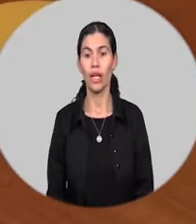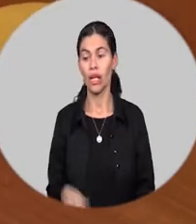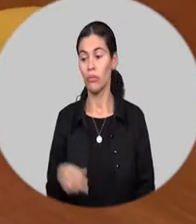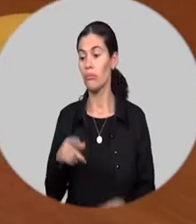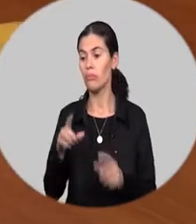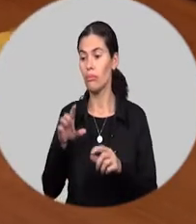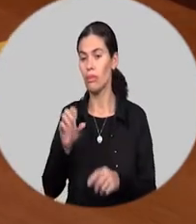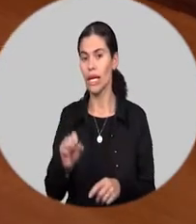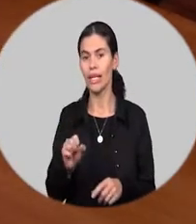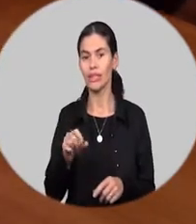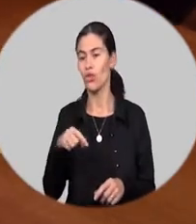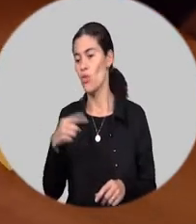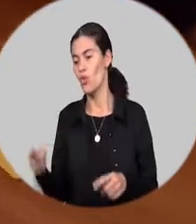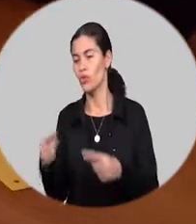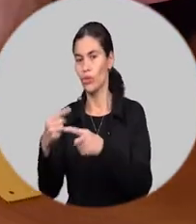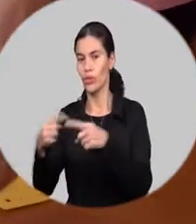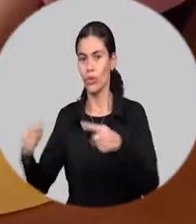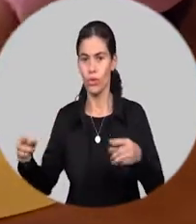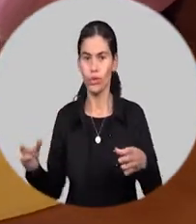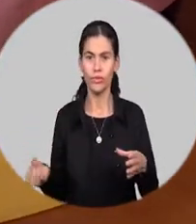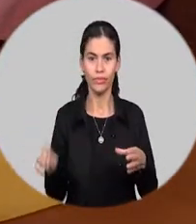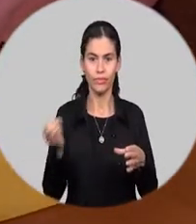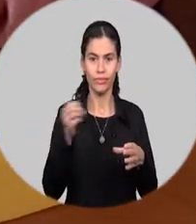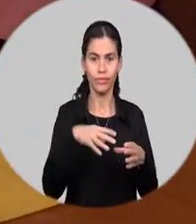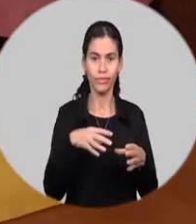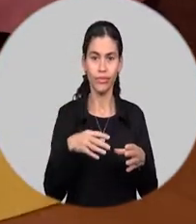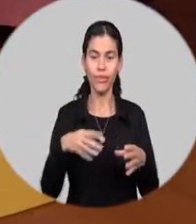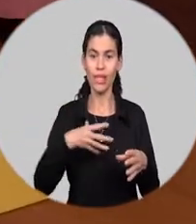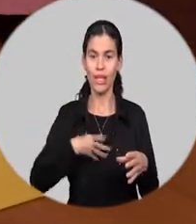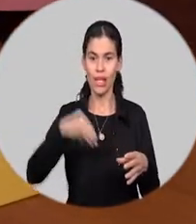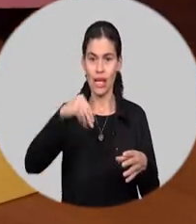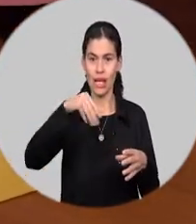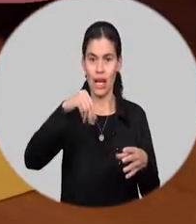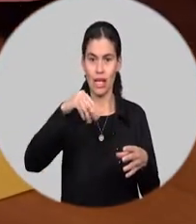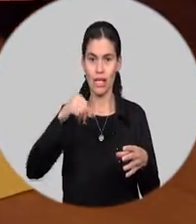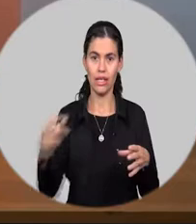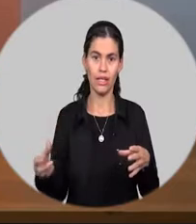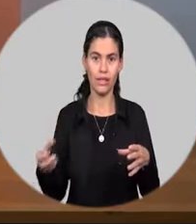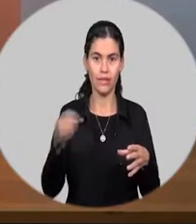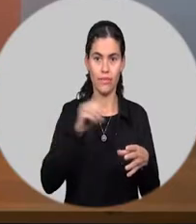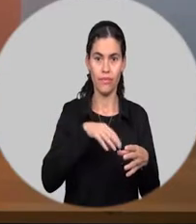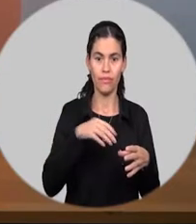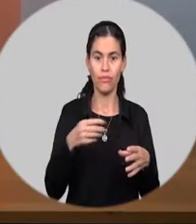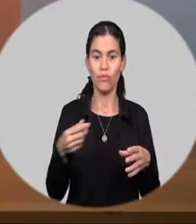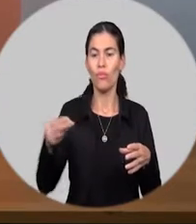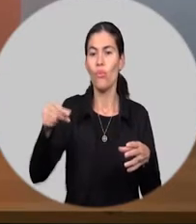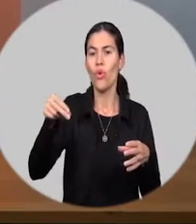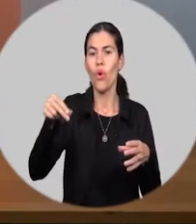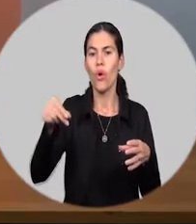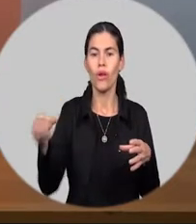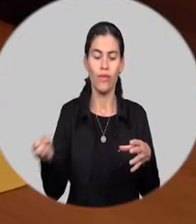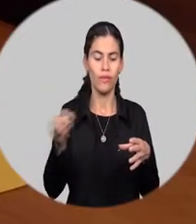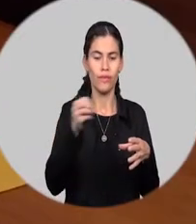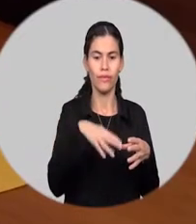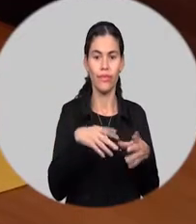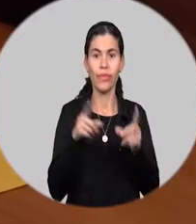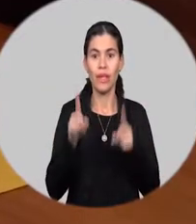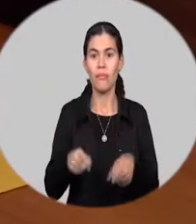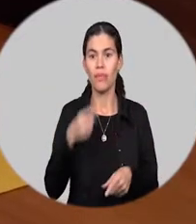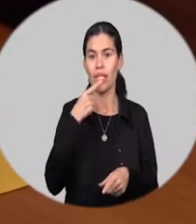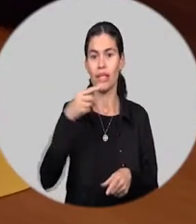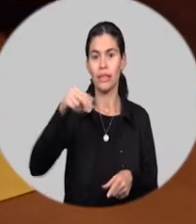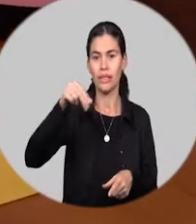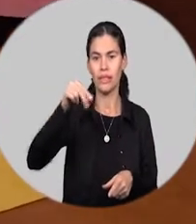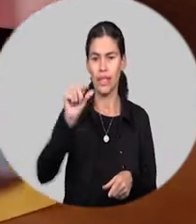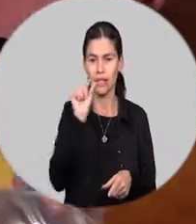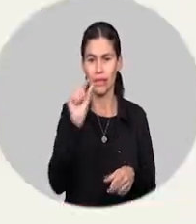Ahora vamos agregando lo seco, la harina, el polvo y la pizca